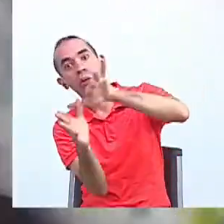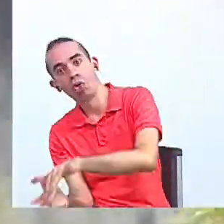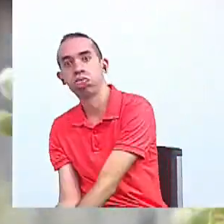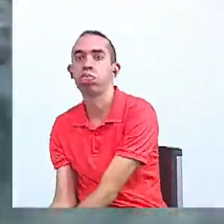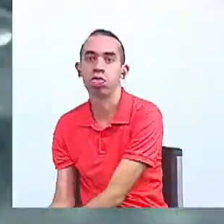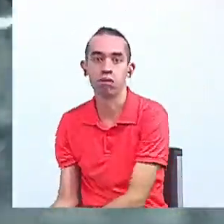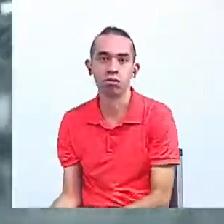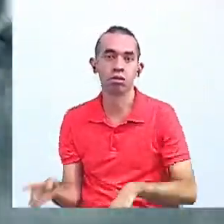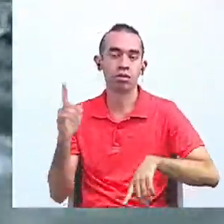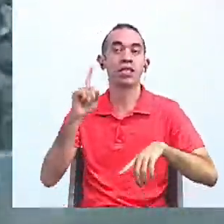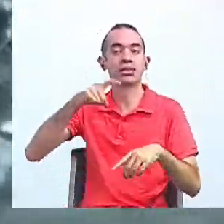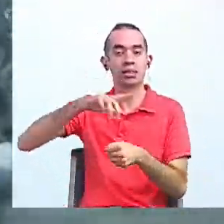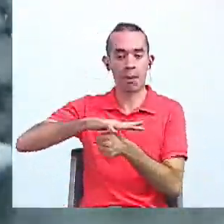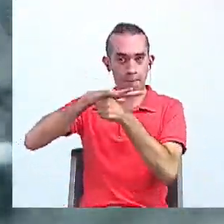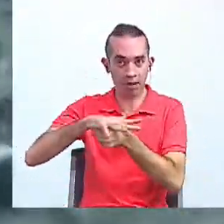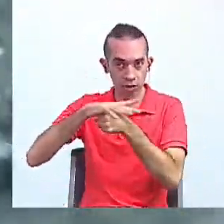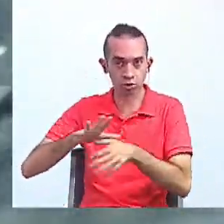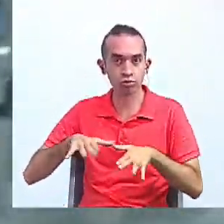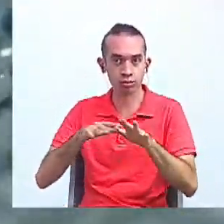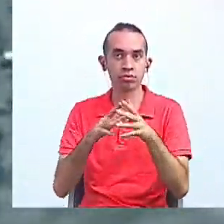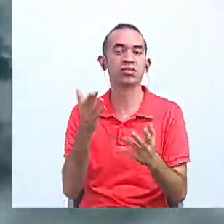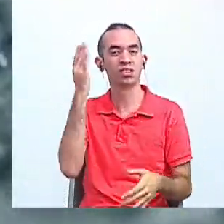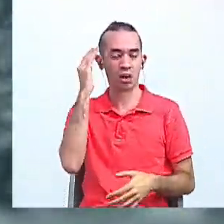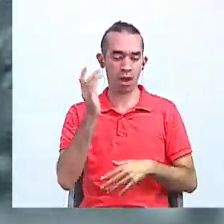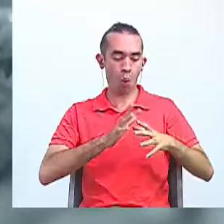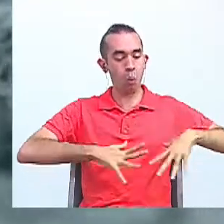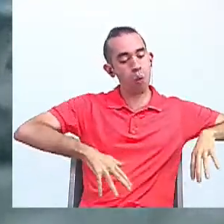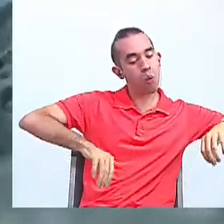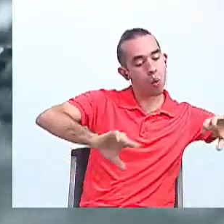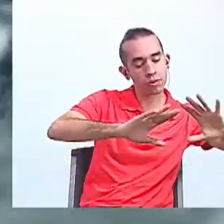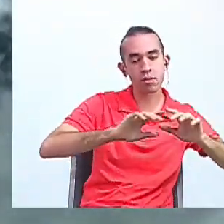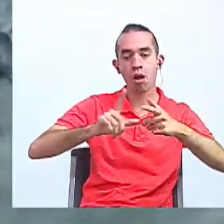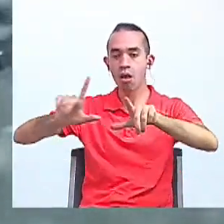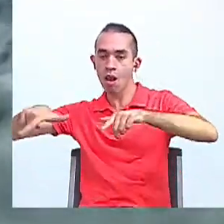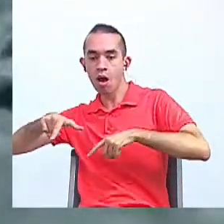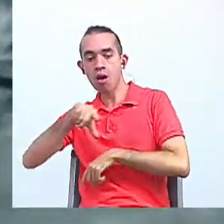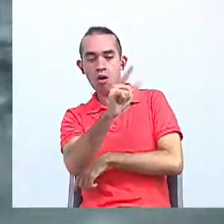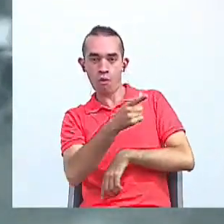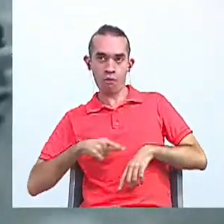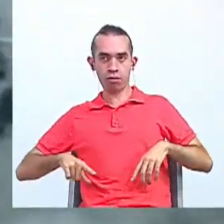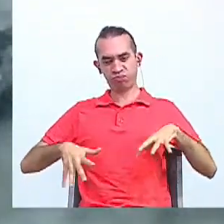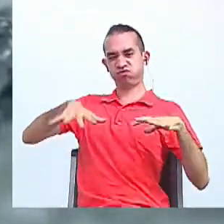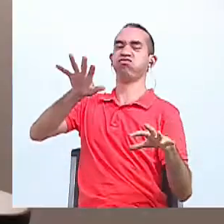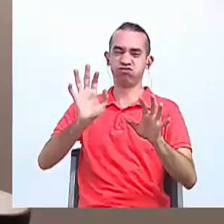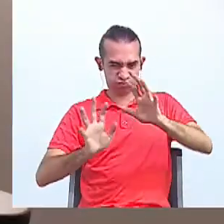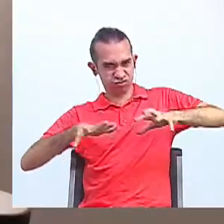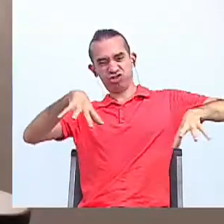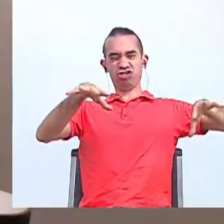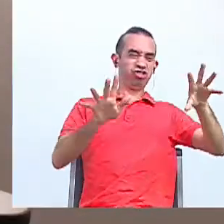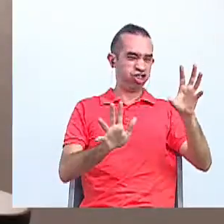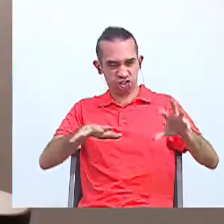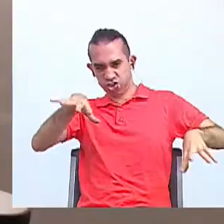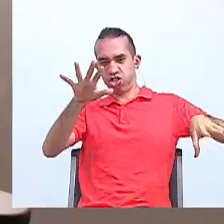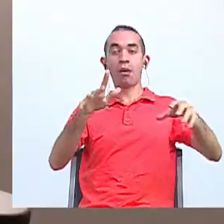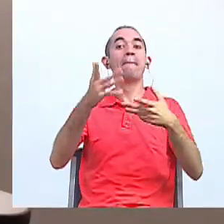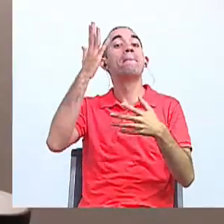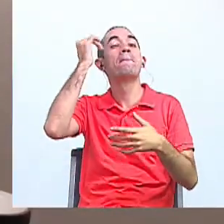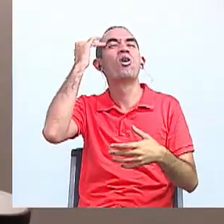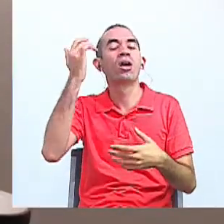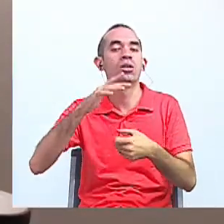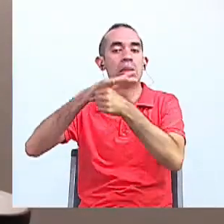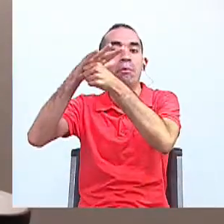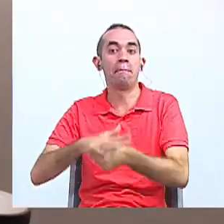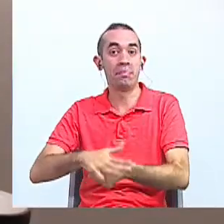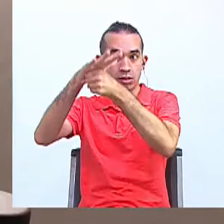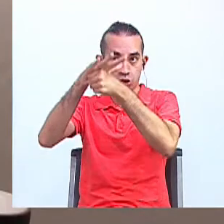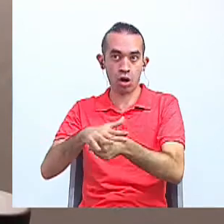volar. Los océanos, lagos y ríos comenzarían a comportarse de manera extraña. Sin presión atmosférica, el